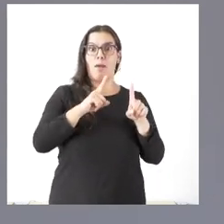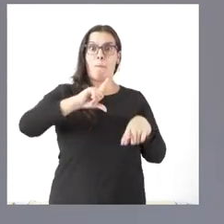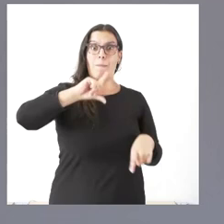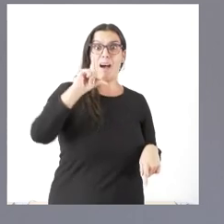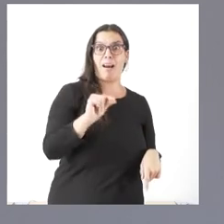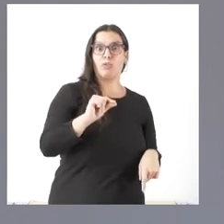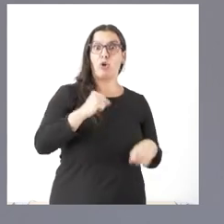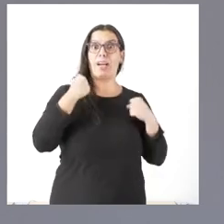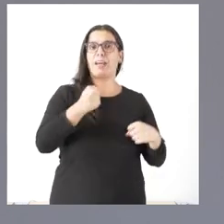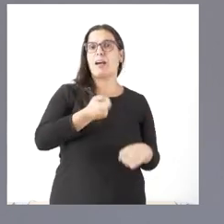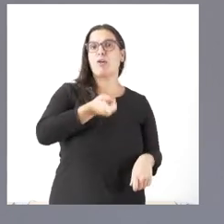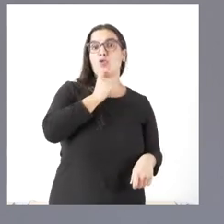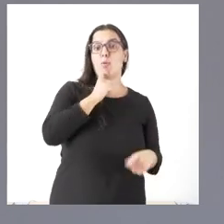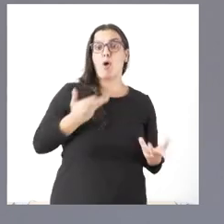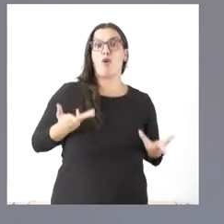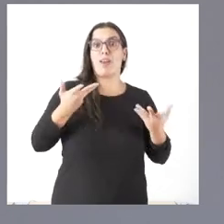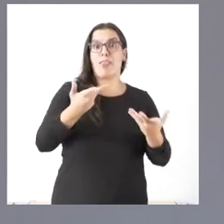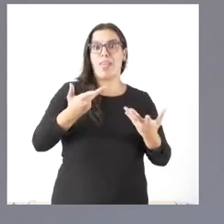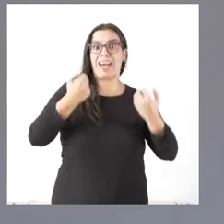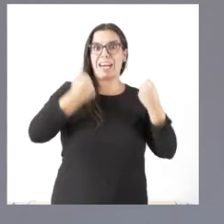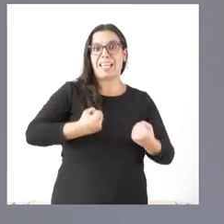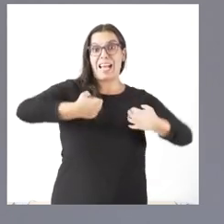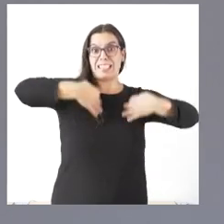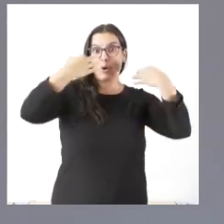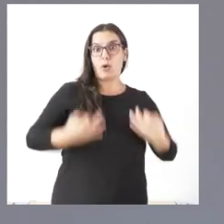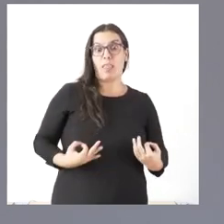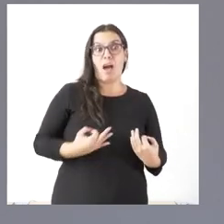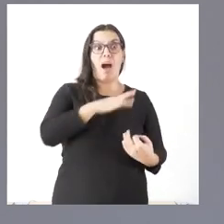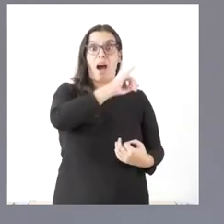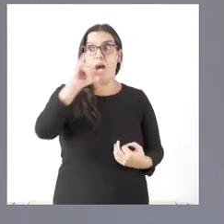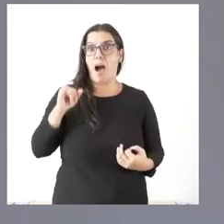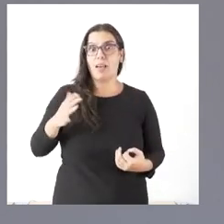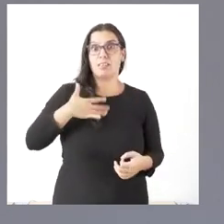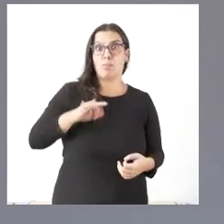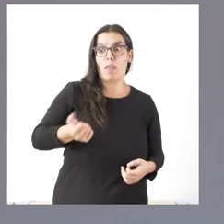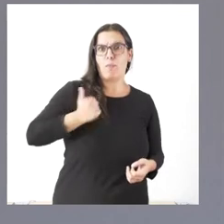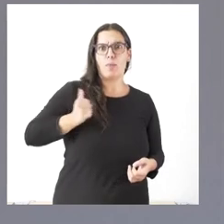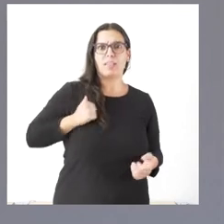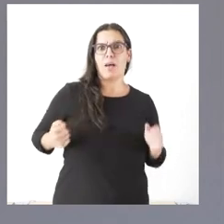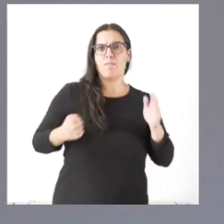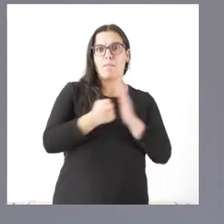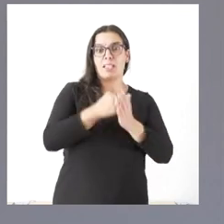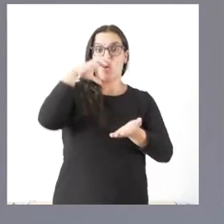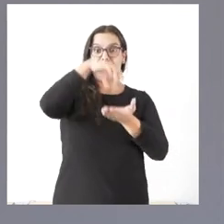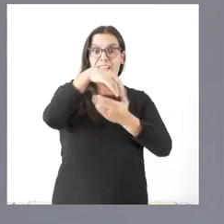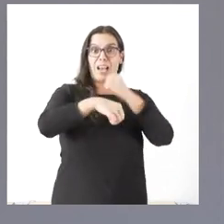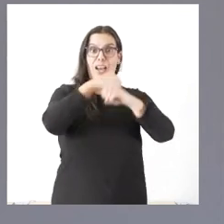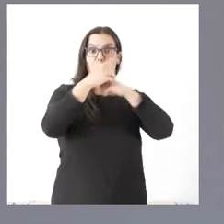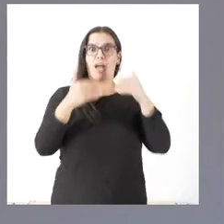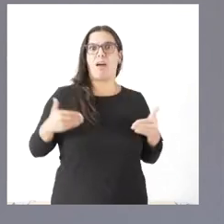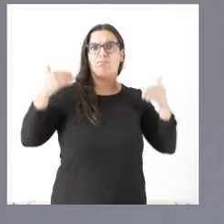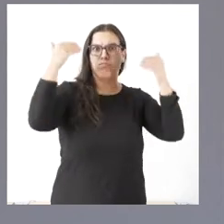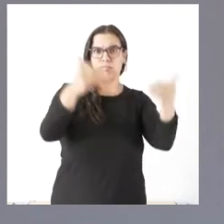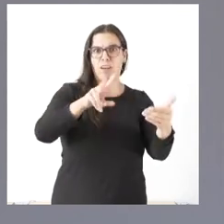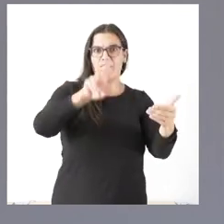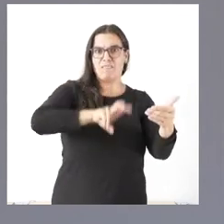de asegurar el suministro energético, de disponer de todas las fuentes que tenemos a nuestro alcance, de ampliar la vida útil de las centrales, de movernos siempre por los